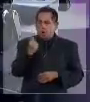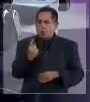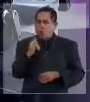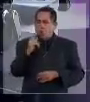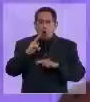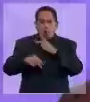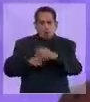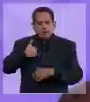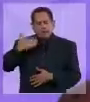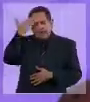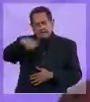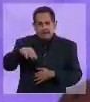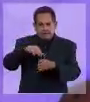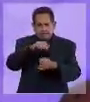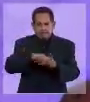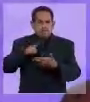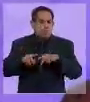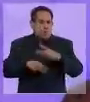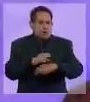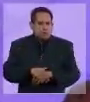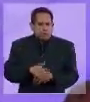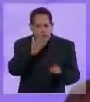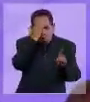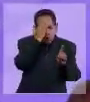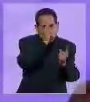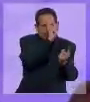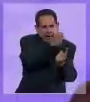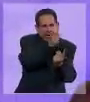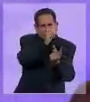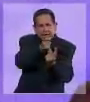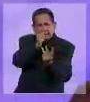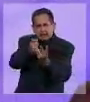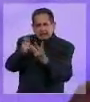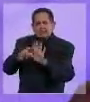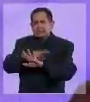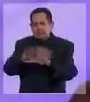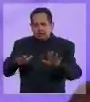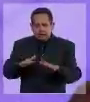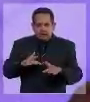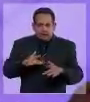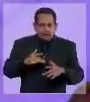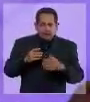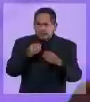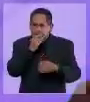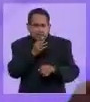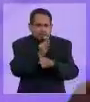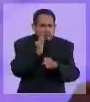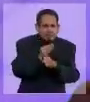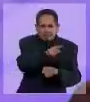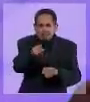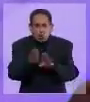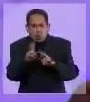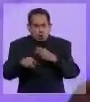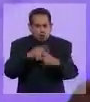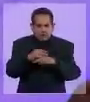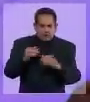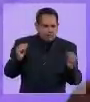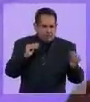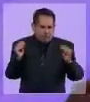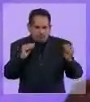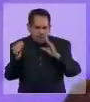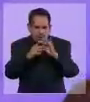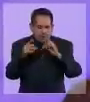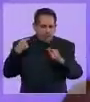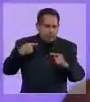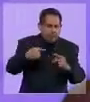informada. Hemos conocido el pensamiento, las propuestas de gobierno y sí, el humor de los 4 candidatos en su desempeño durante